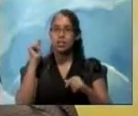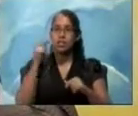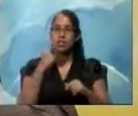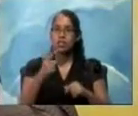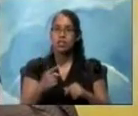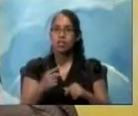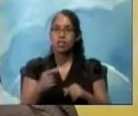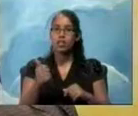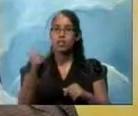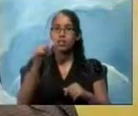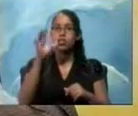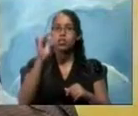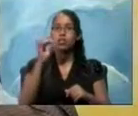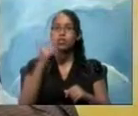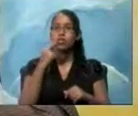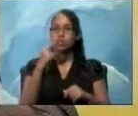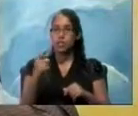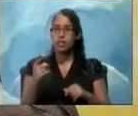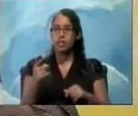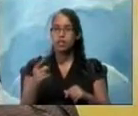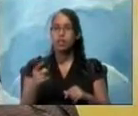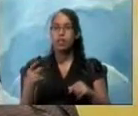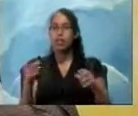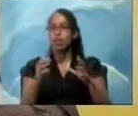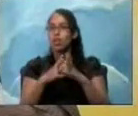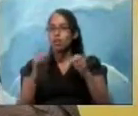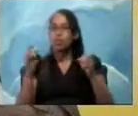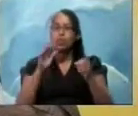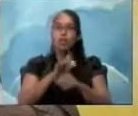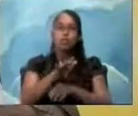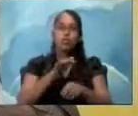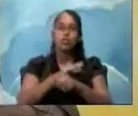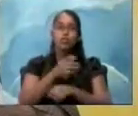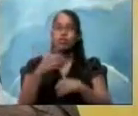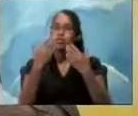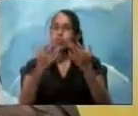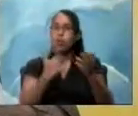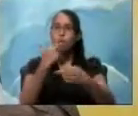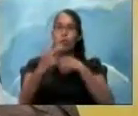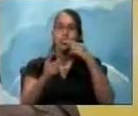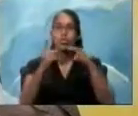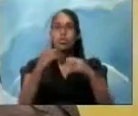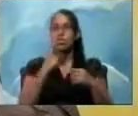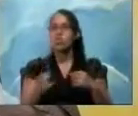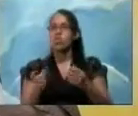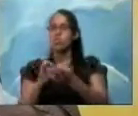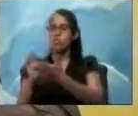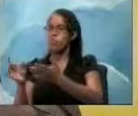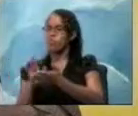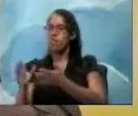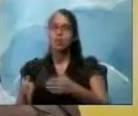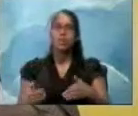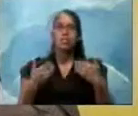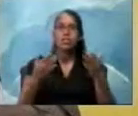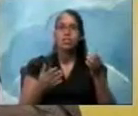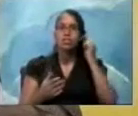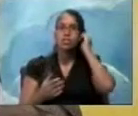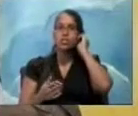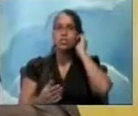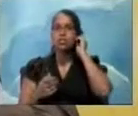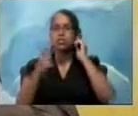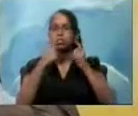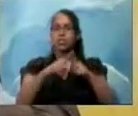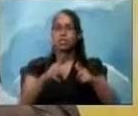el 18, quise decir. Toda la multitud dio voces a una diciendo, fuera con este y suéltanos a Barrabás.